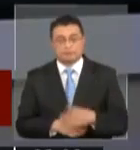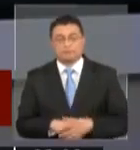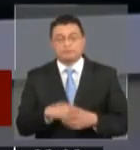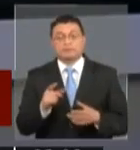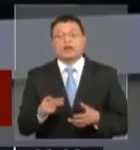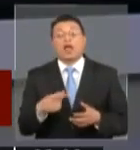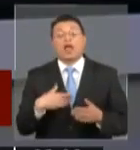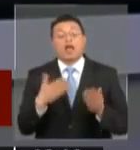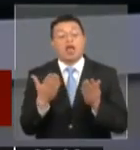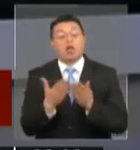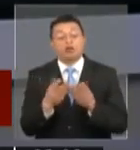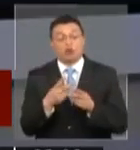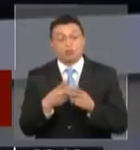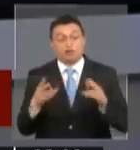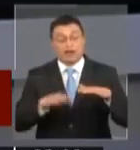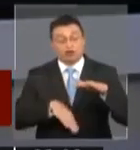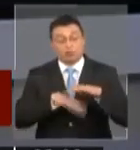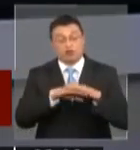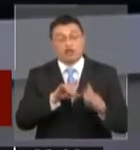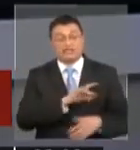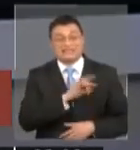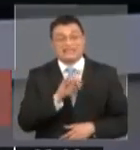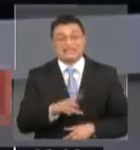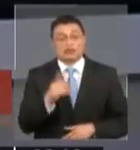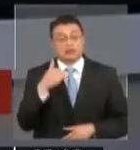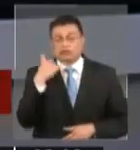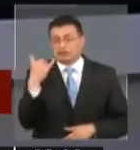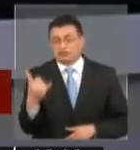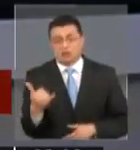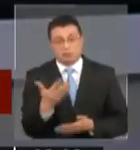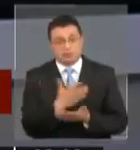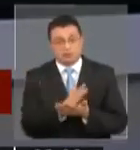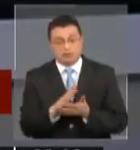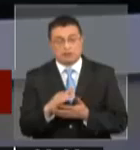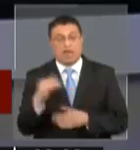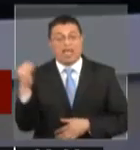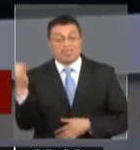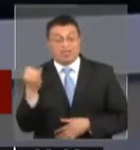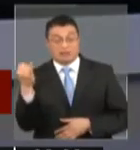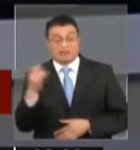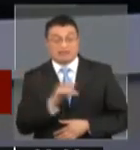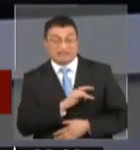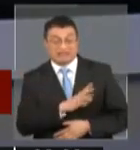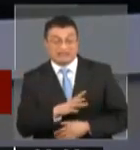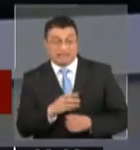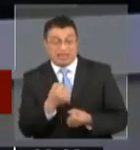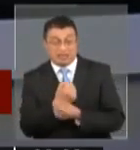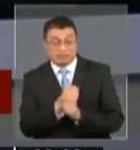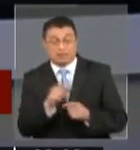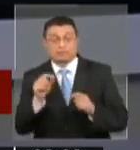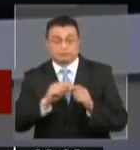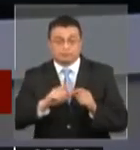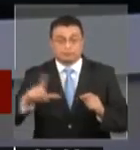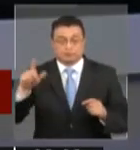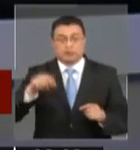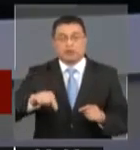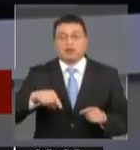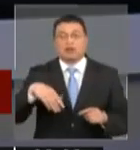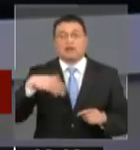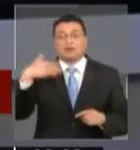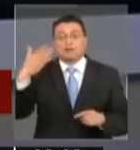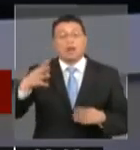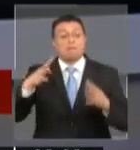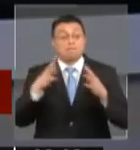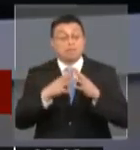la educación pública superior en Chile siempre fue gratuita desde la independencia de nuestro país La dictadura Cívico limitada